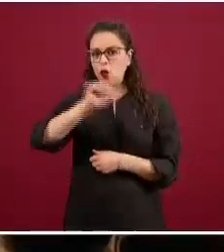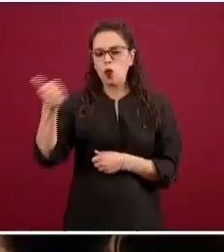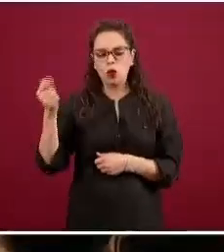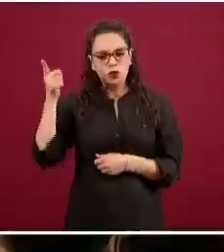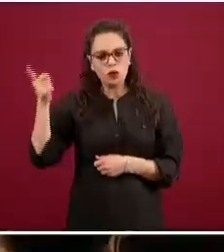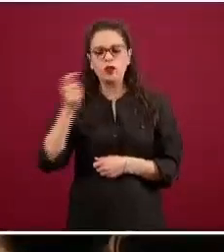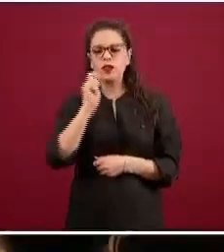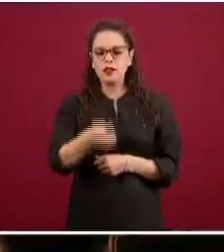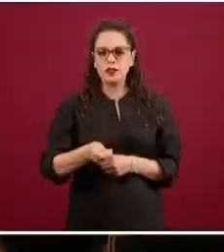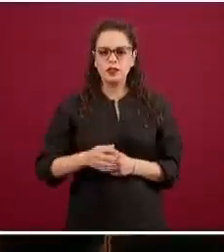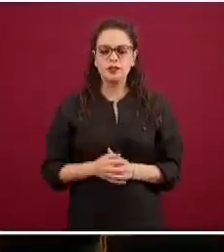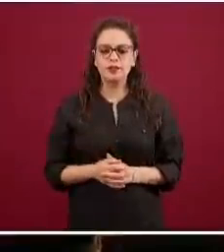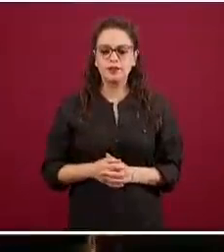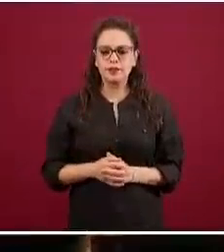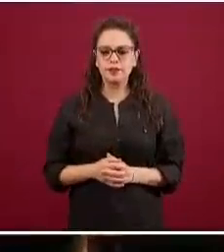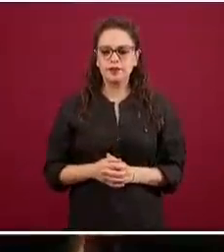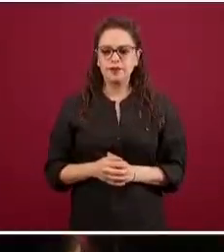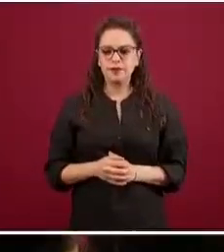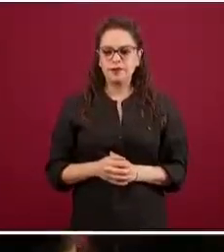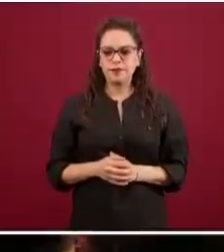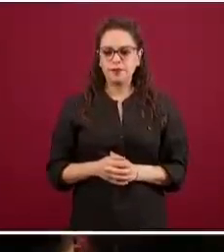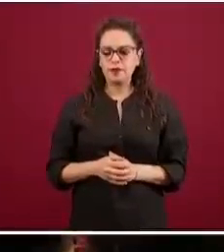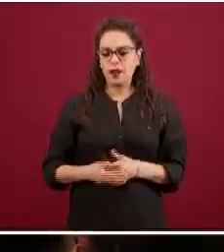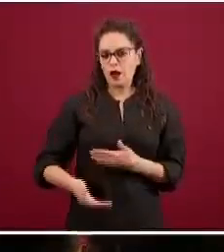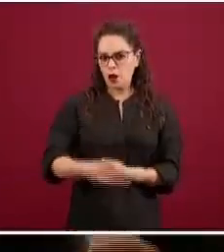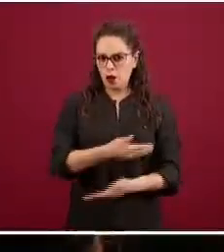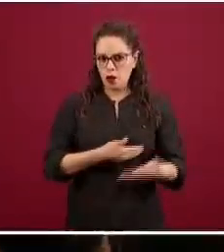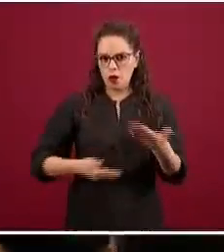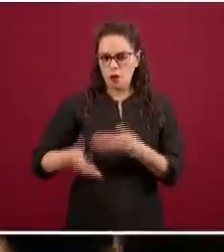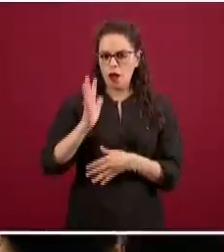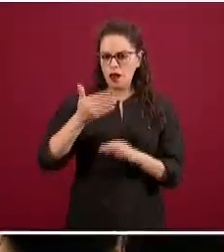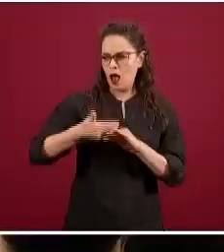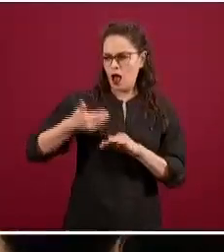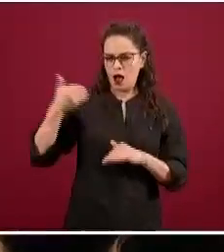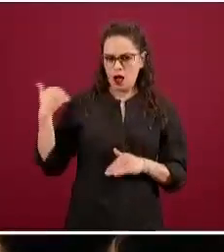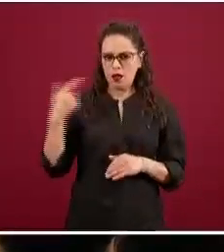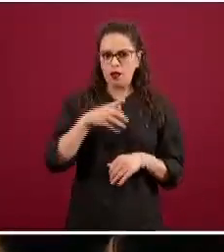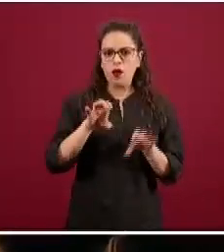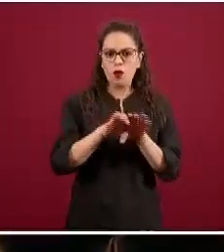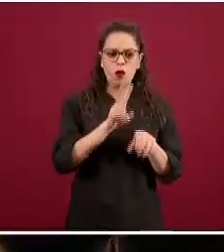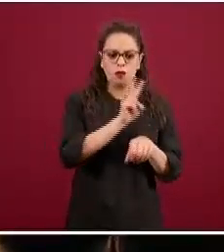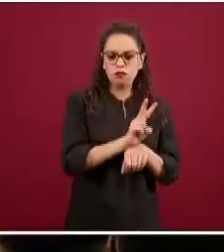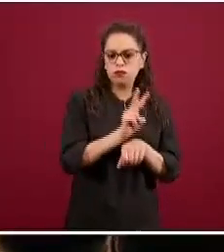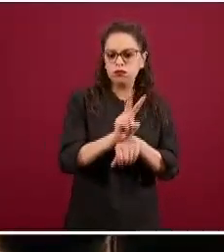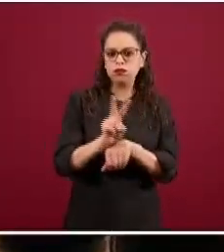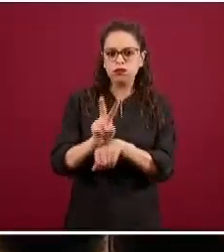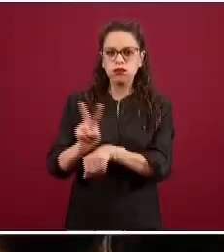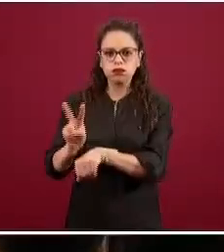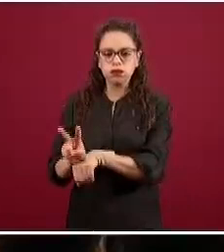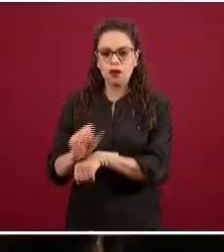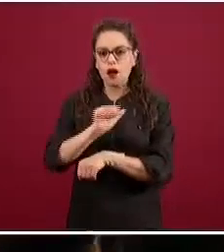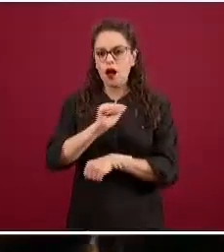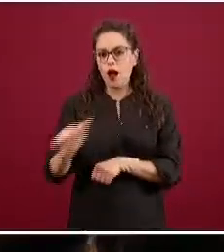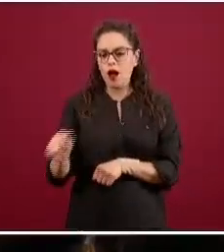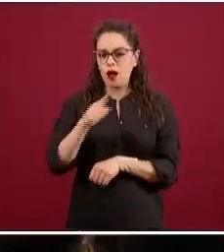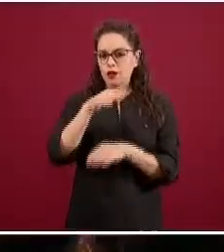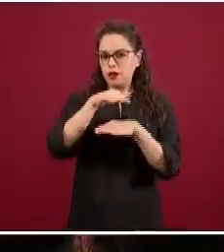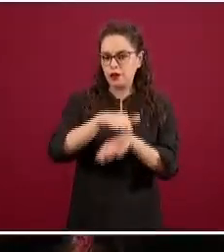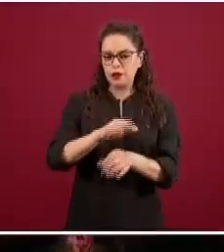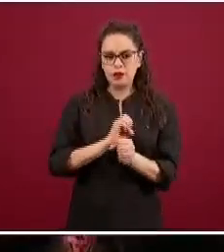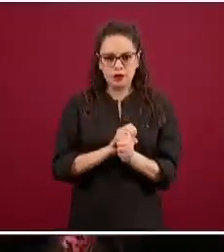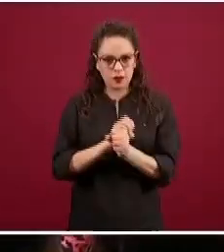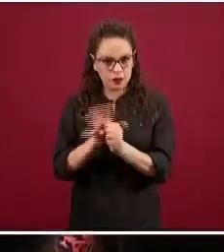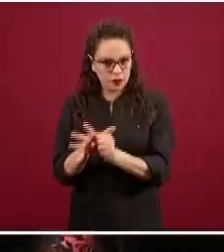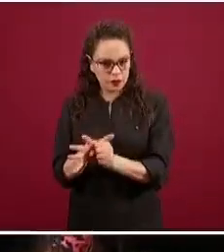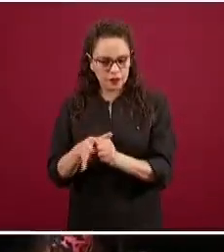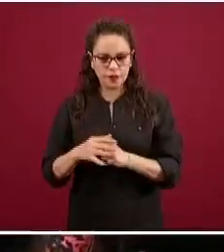recurso de lo que hemos compartido en otras ocasiones, el monitoreo integrado de COVID. Para tener